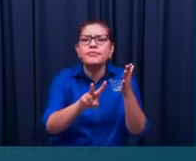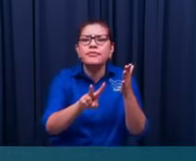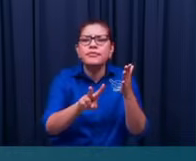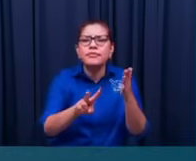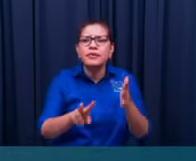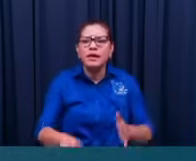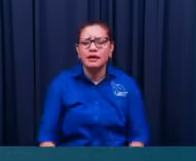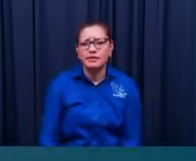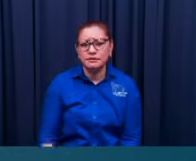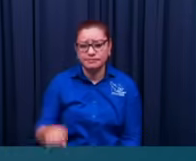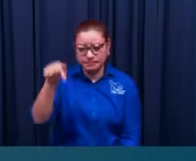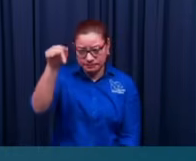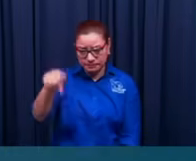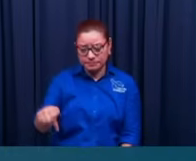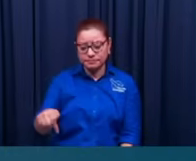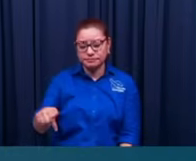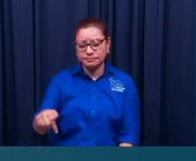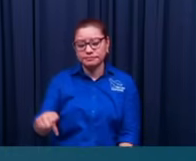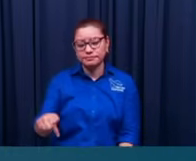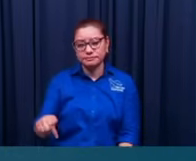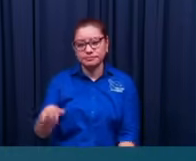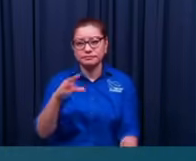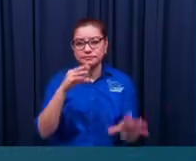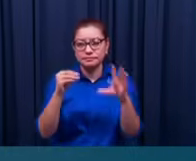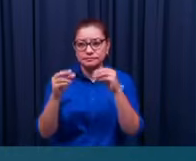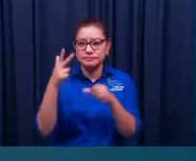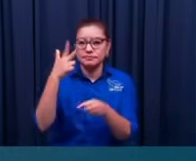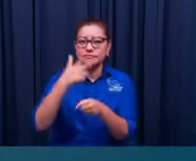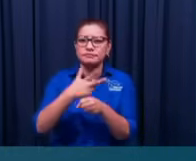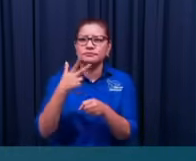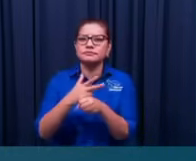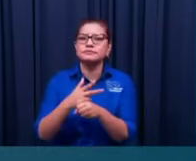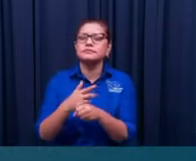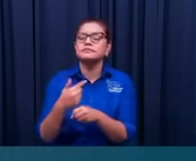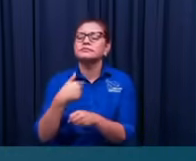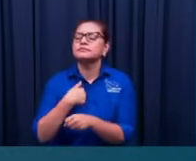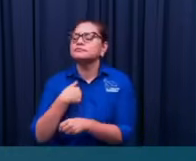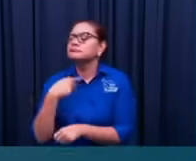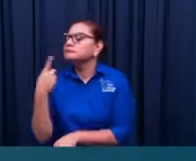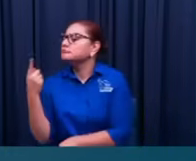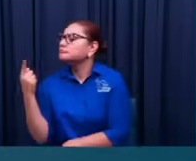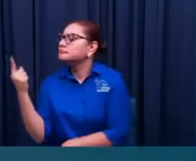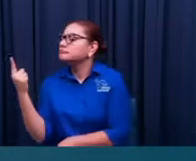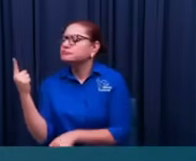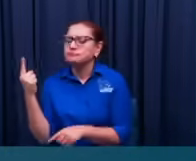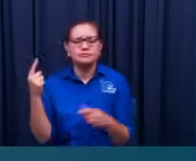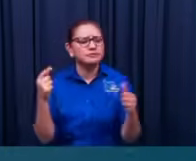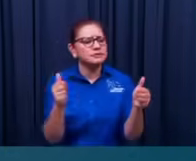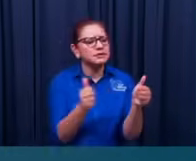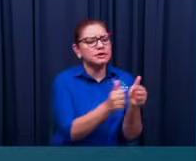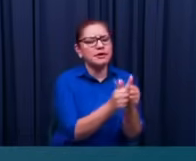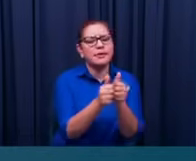leyéndolo en la Vulgata Chapina, dime con quién andas y te diré quién eres.